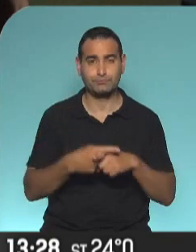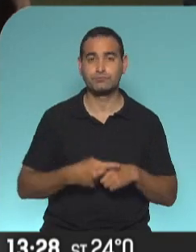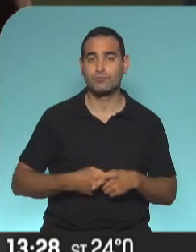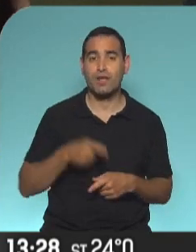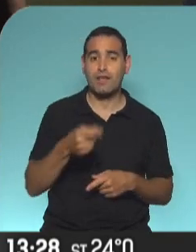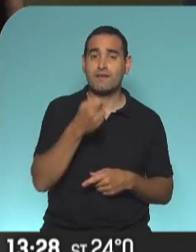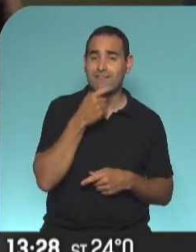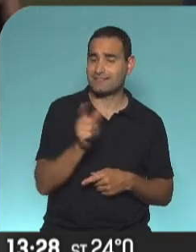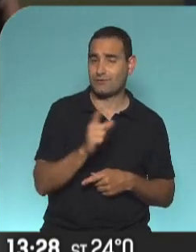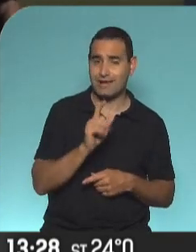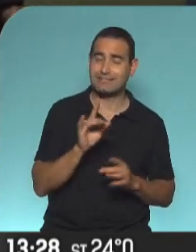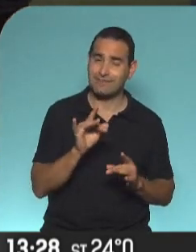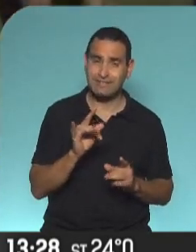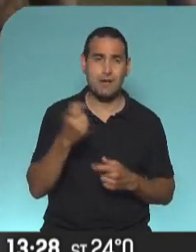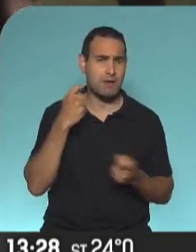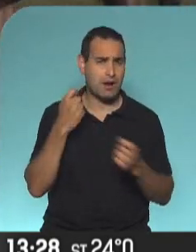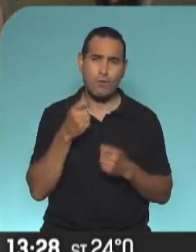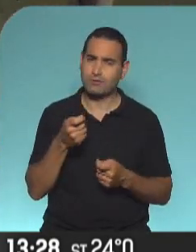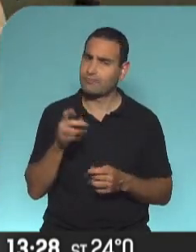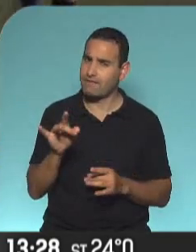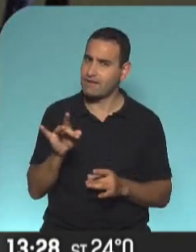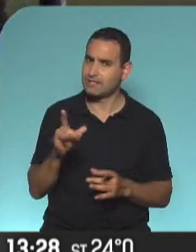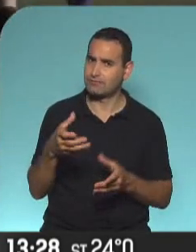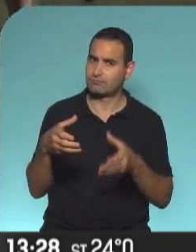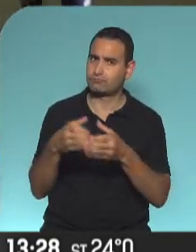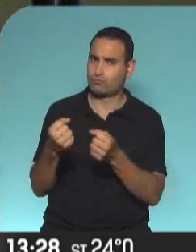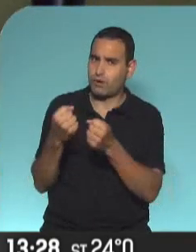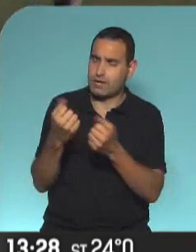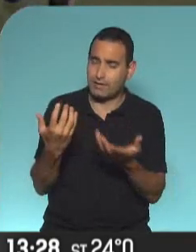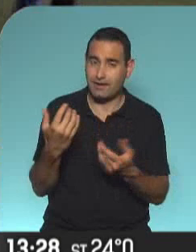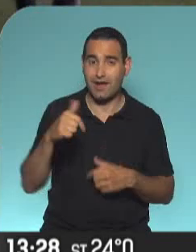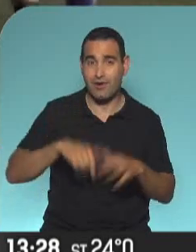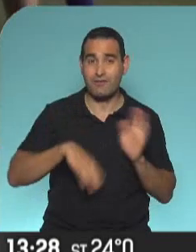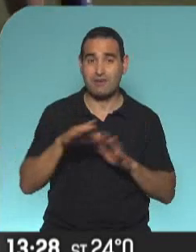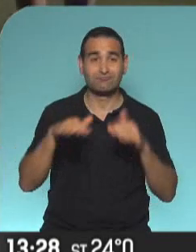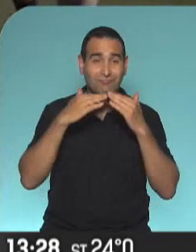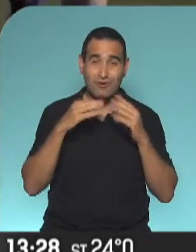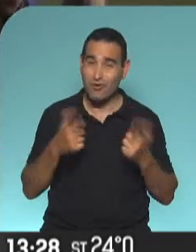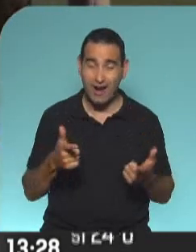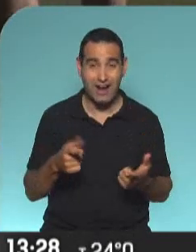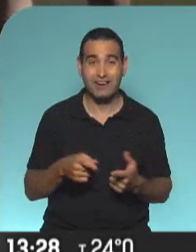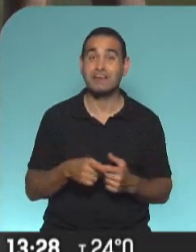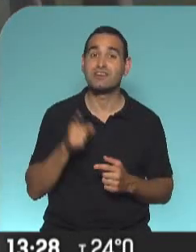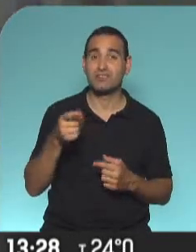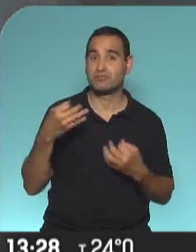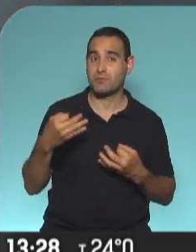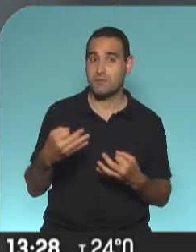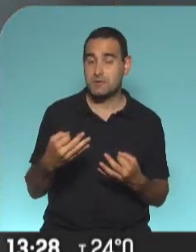complicado, difícil. Paraguay siempre lo fue. En este contexto todavía aún más, sin público y que ellos vienen en un buen